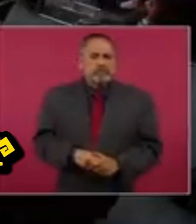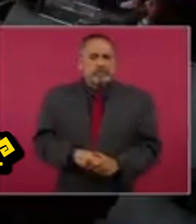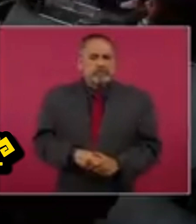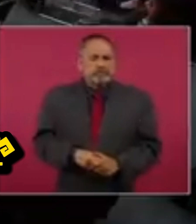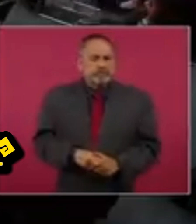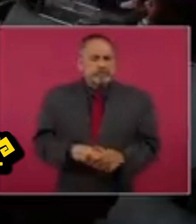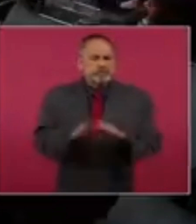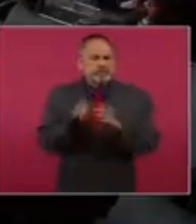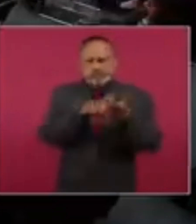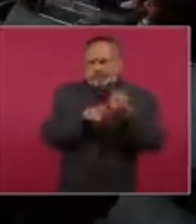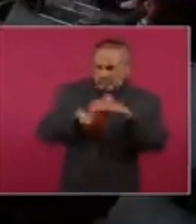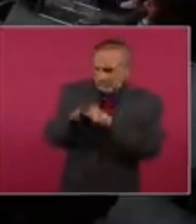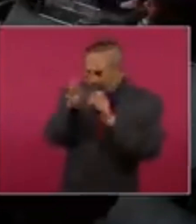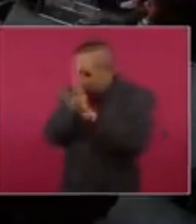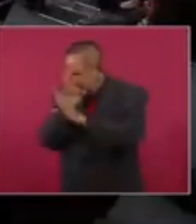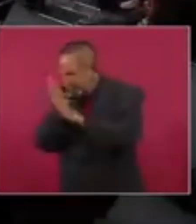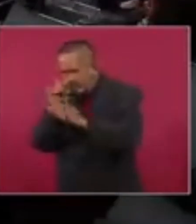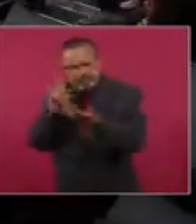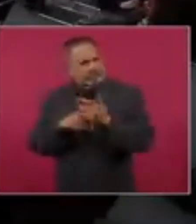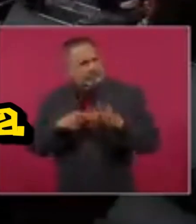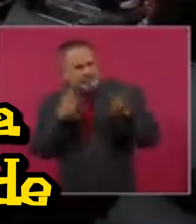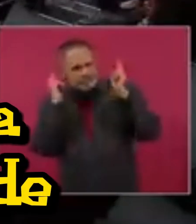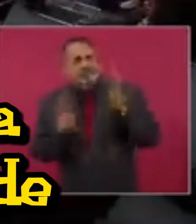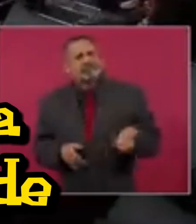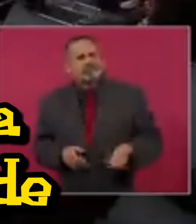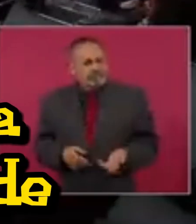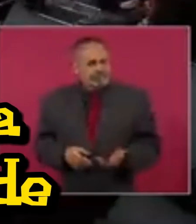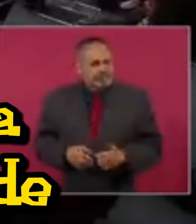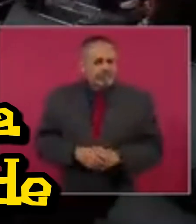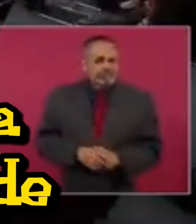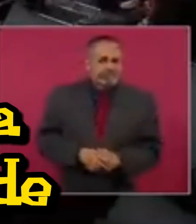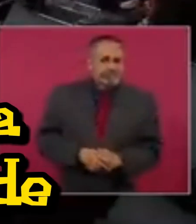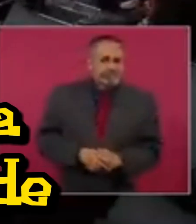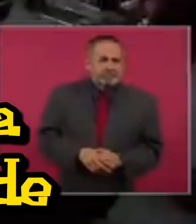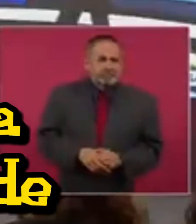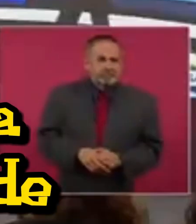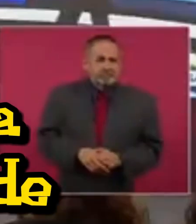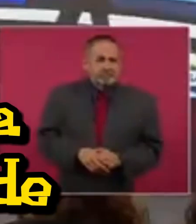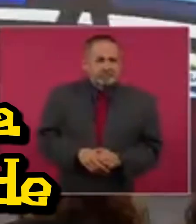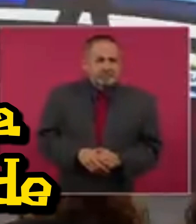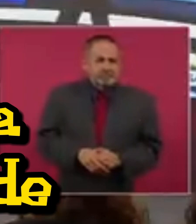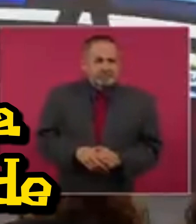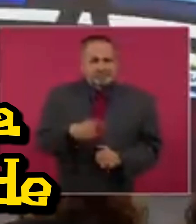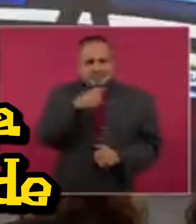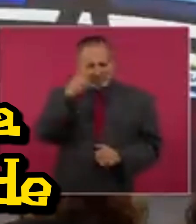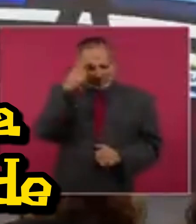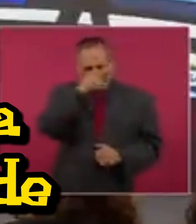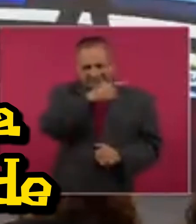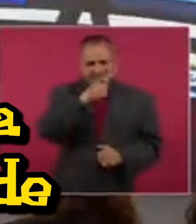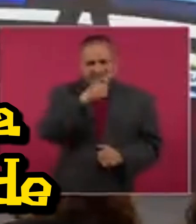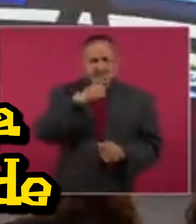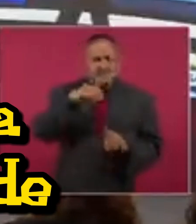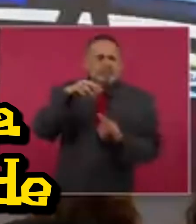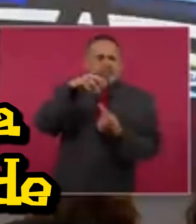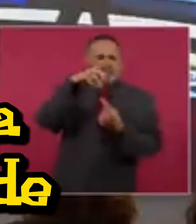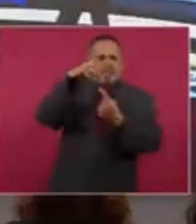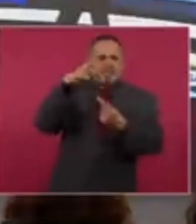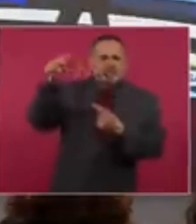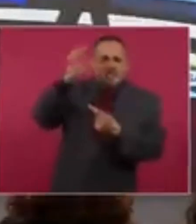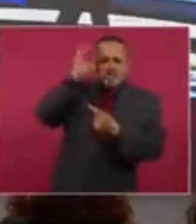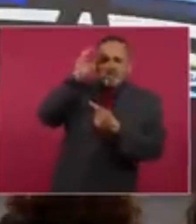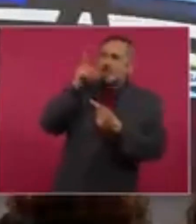¿Cómo van a estar espiando? ¿Va a ser algún que no hasta bajaron un globo de China